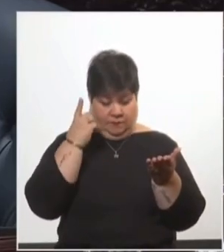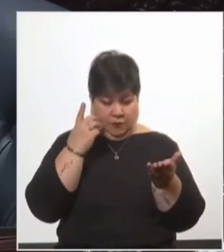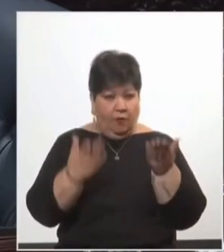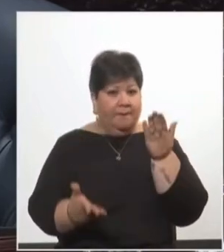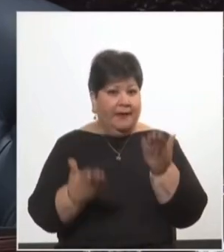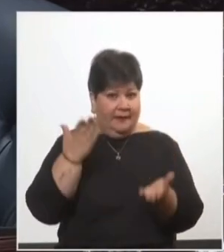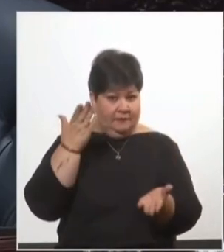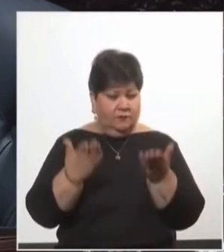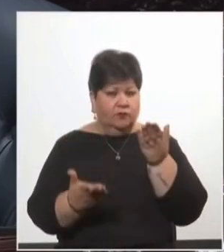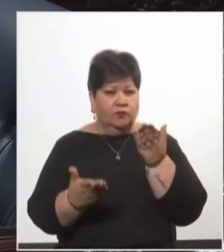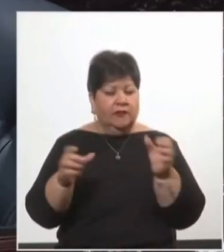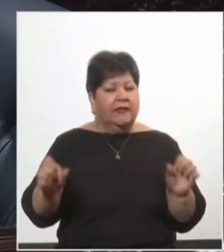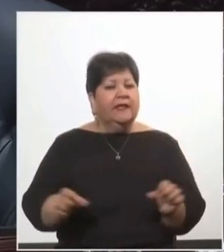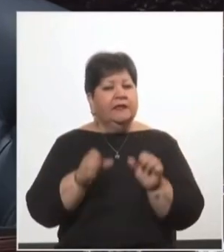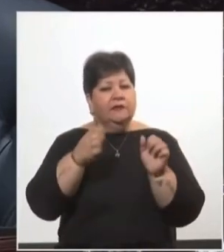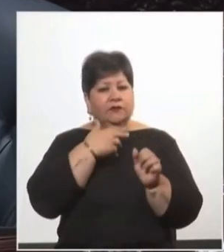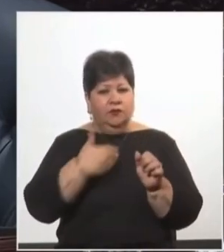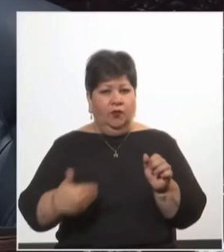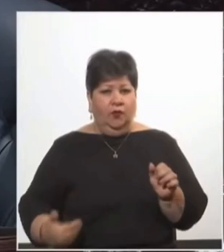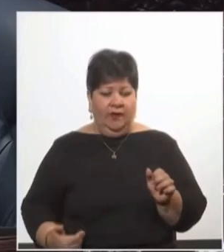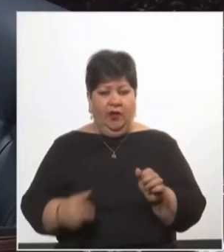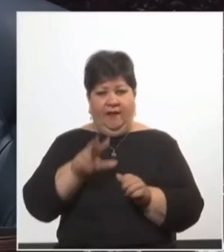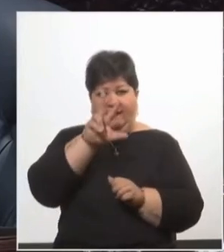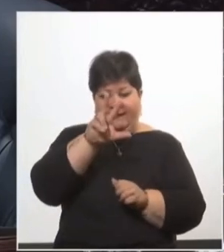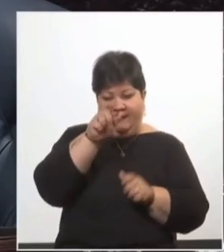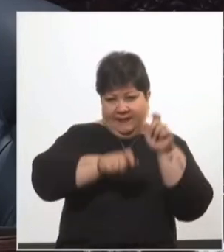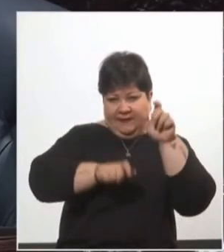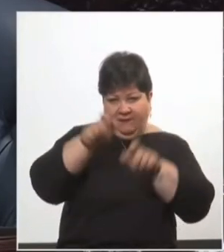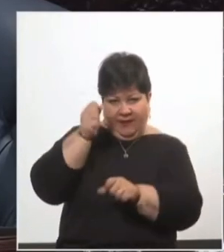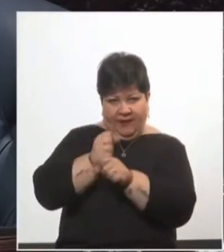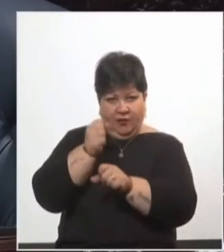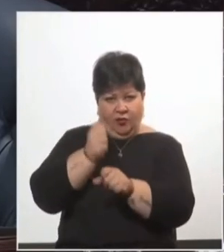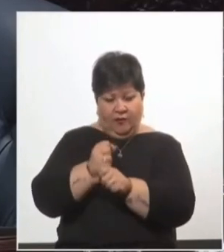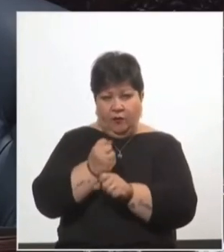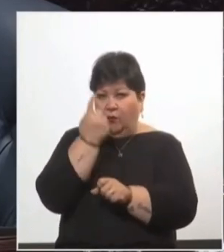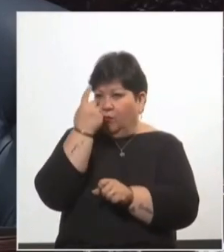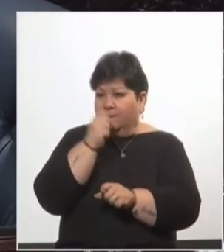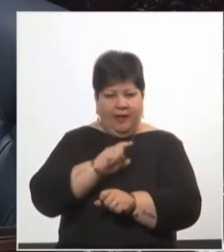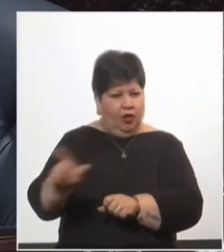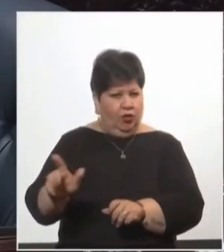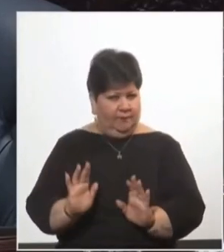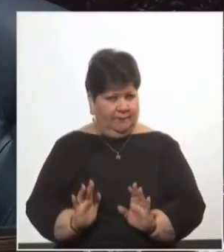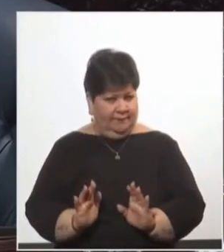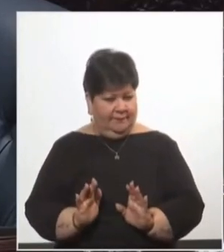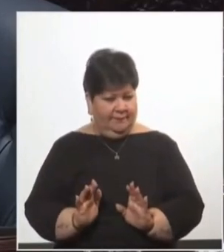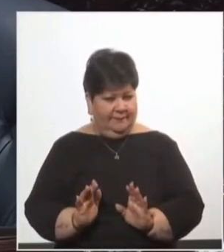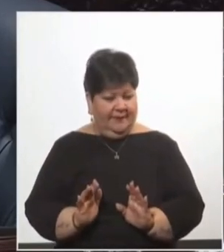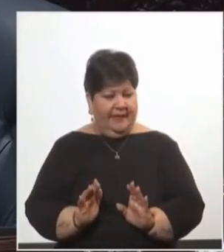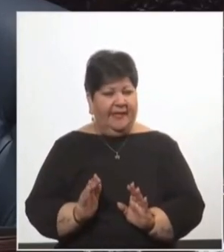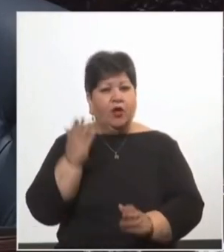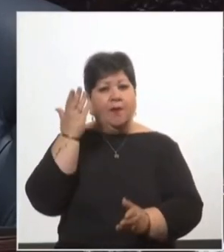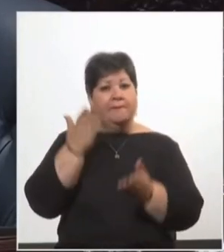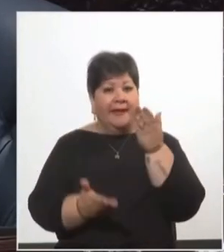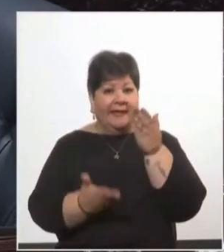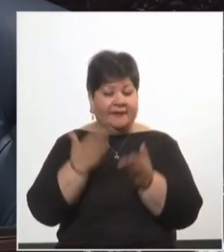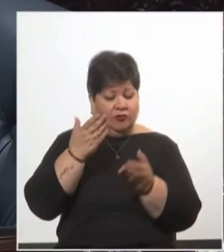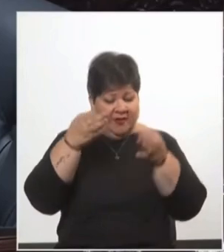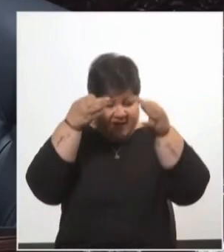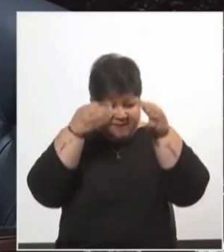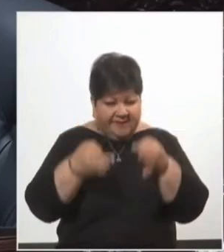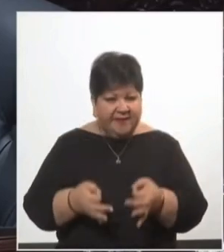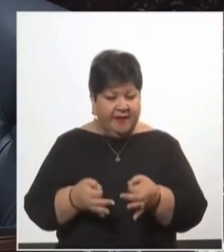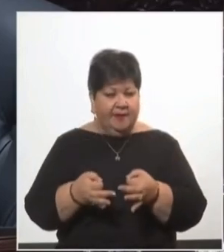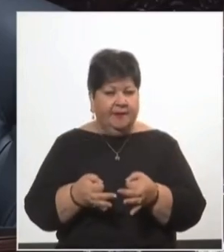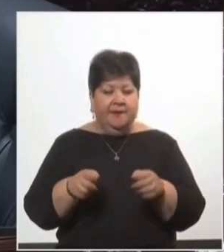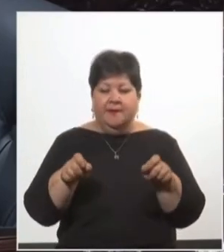hechas por el gobierno, 1 de cada 3 trabajadores o trabajadoras iba a estar peor. Y que con las comparaciones bien hechas, la